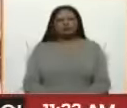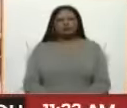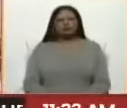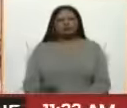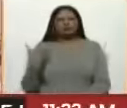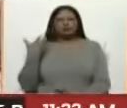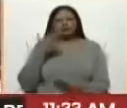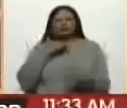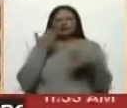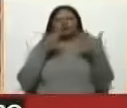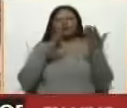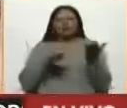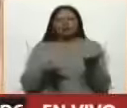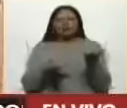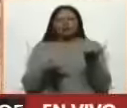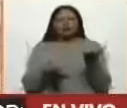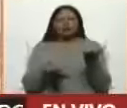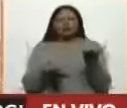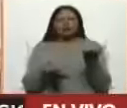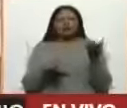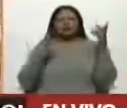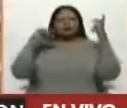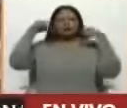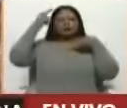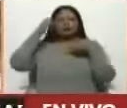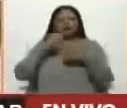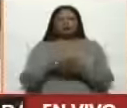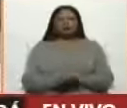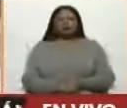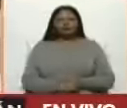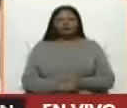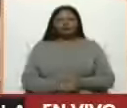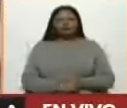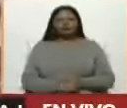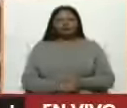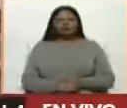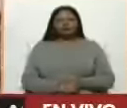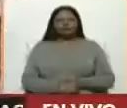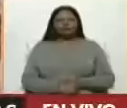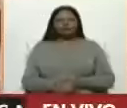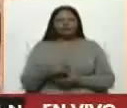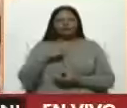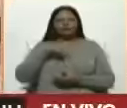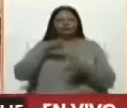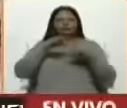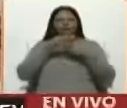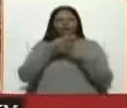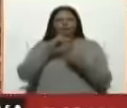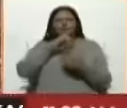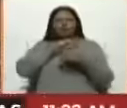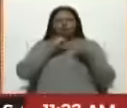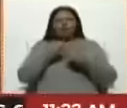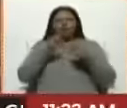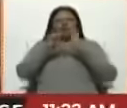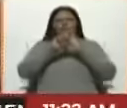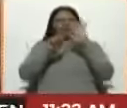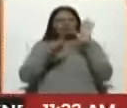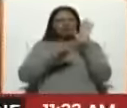Veníamos de la partida del comandante Chávez, con el dolor a cuesta. La